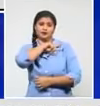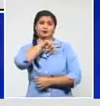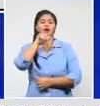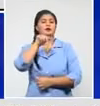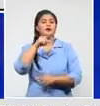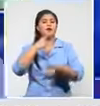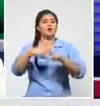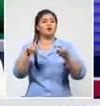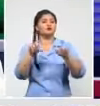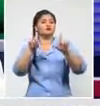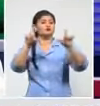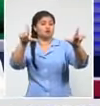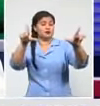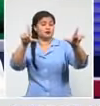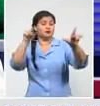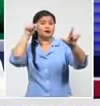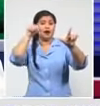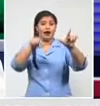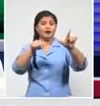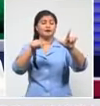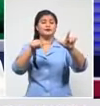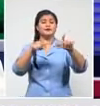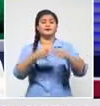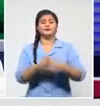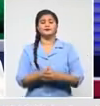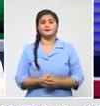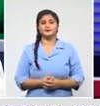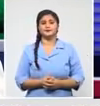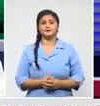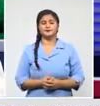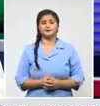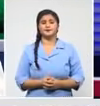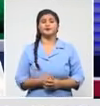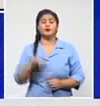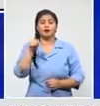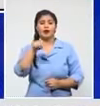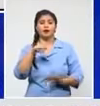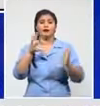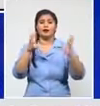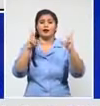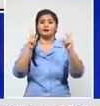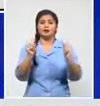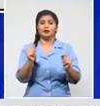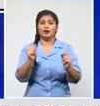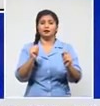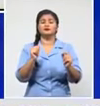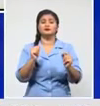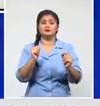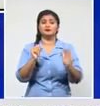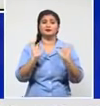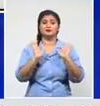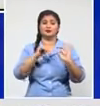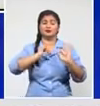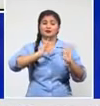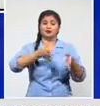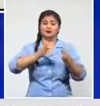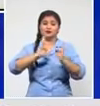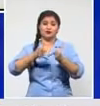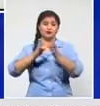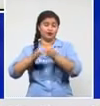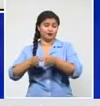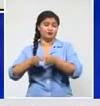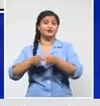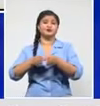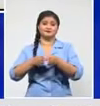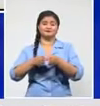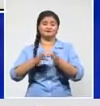otra presentación que expresa la tasa de letalidad, pues ahí se ve como